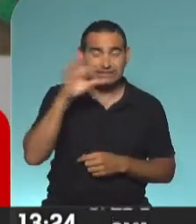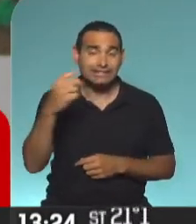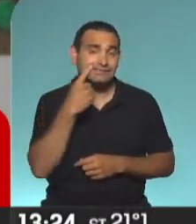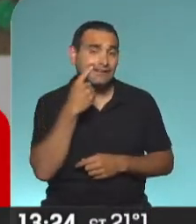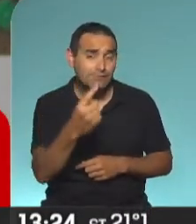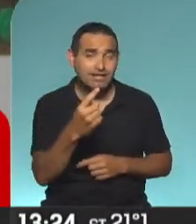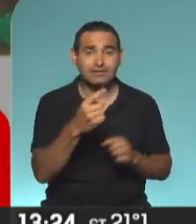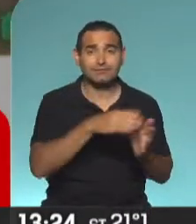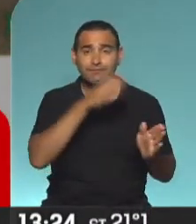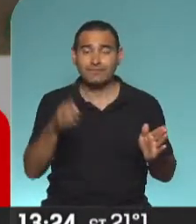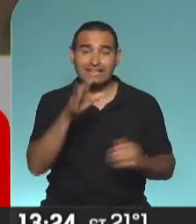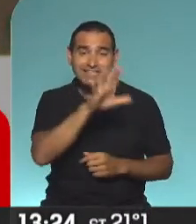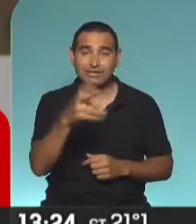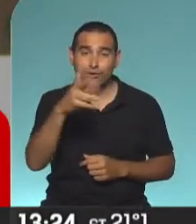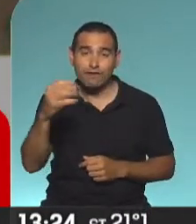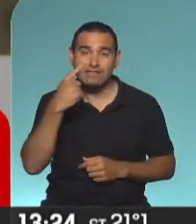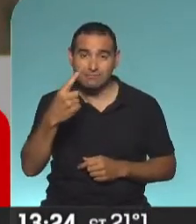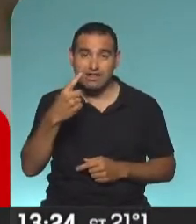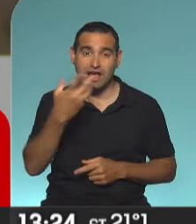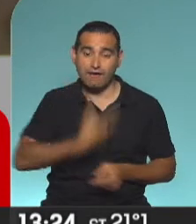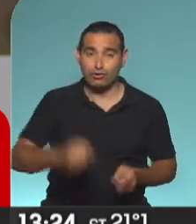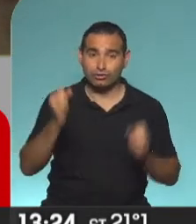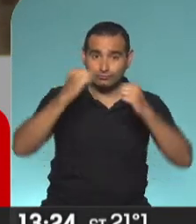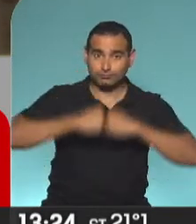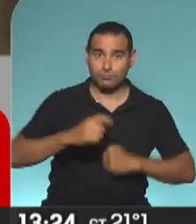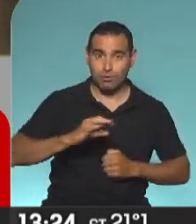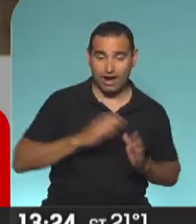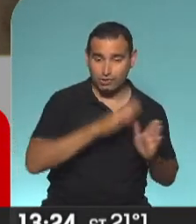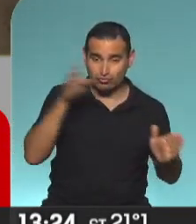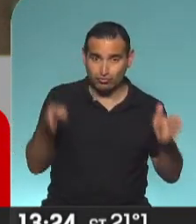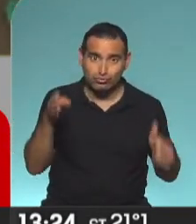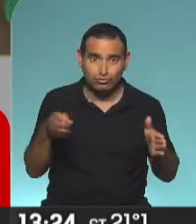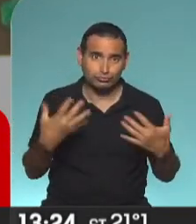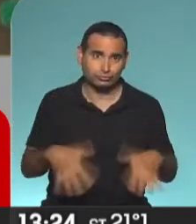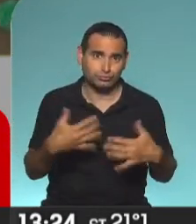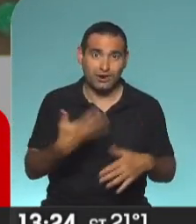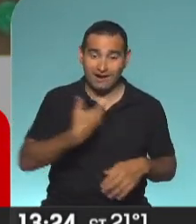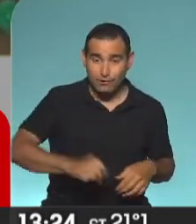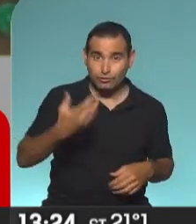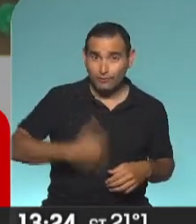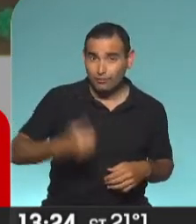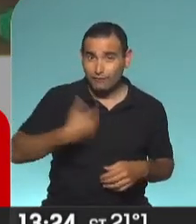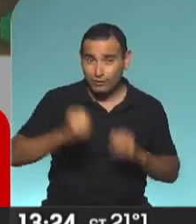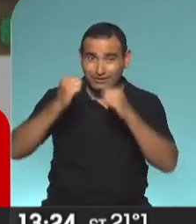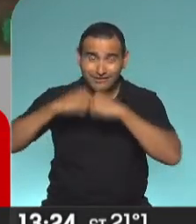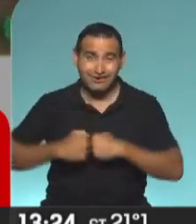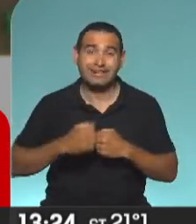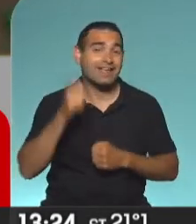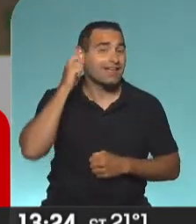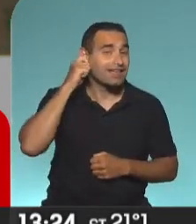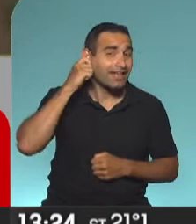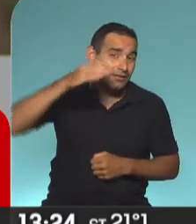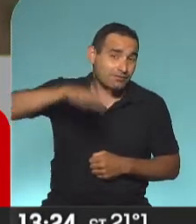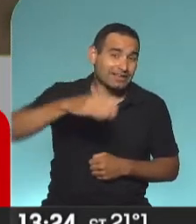a 520.000 abortos clandestinos por año. Muchos miles de esos abortos clandestinos son de niñas menores